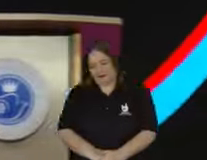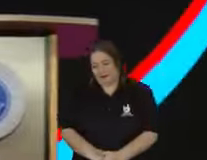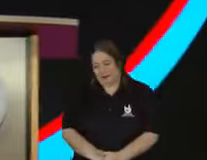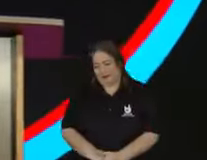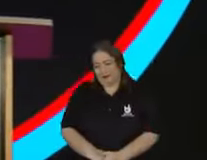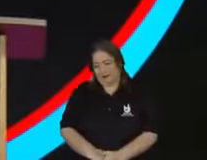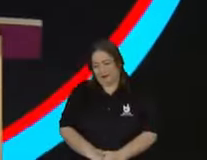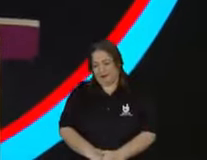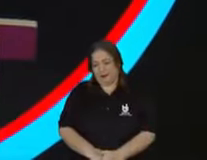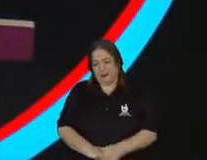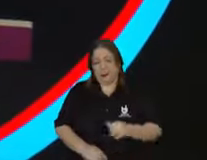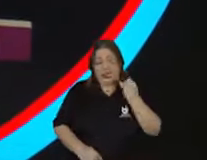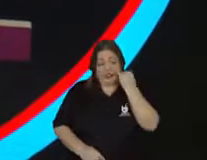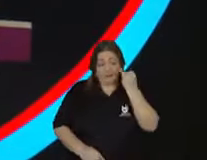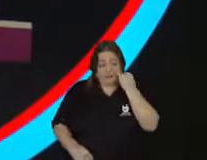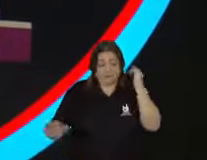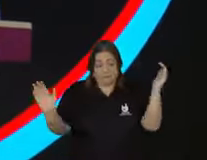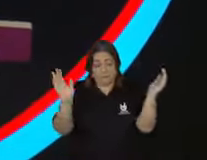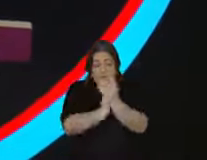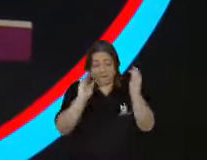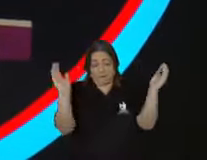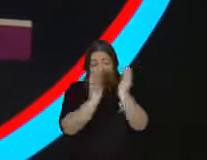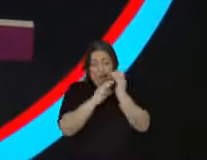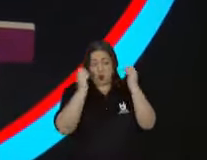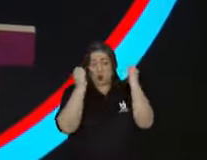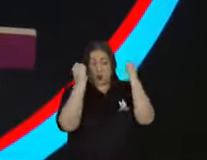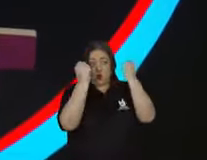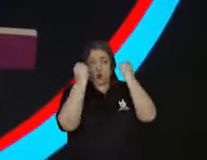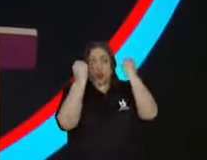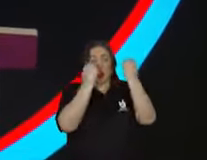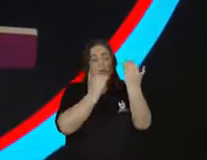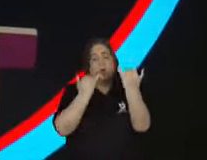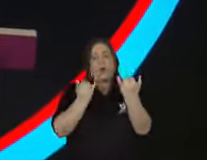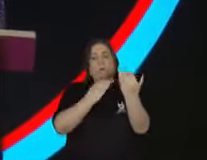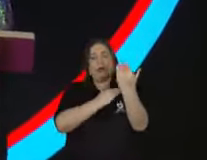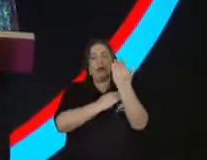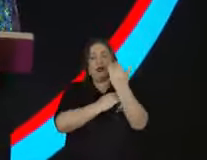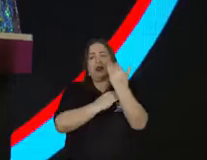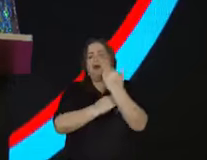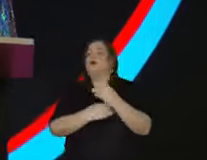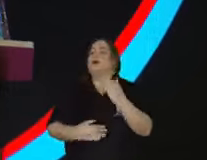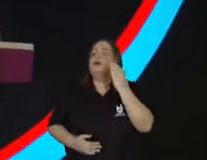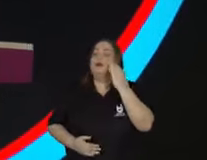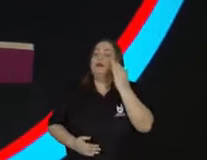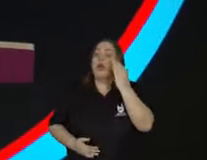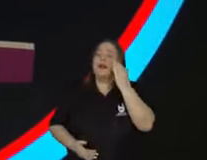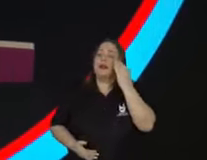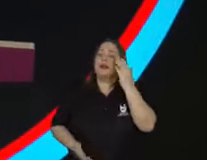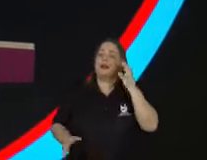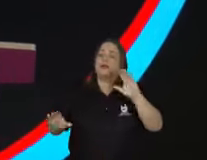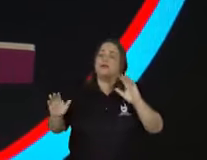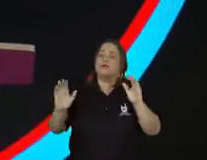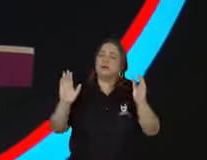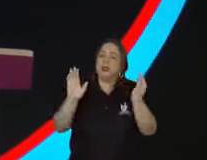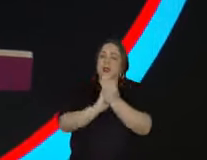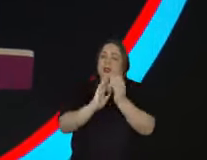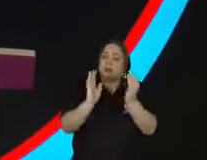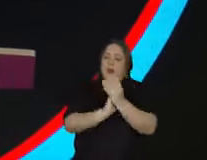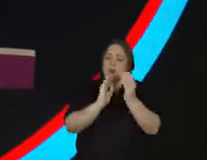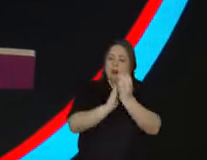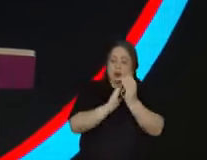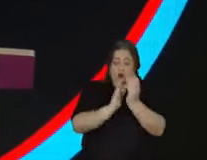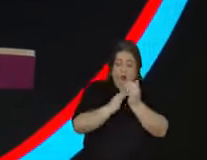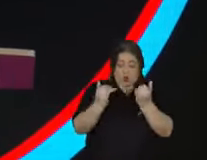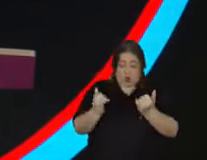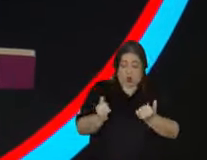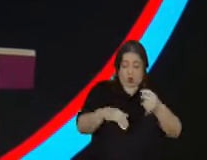Si le va a dar ese aplauso al Señor, dáselo fuerte en esta mañana. ¿Sabes qué? Ese aplauso reconoce que si hoy tú estás de pie es por la